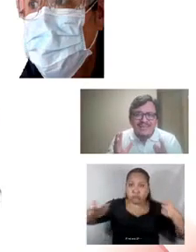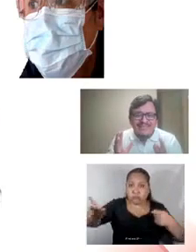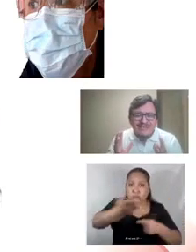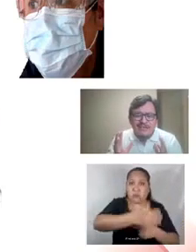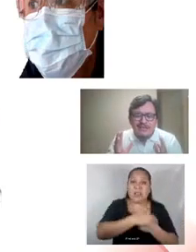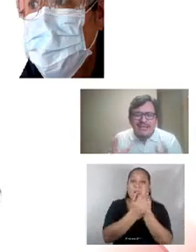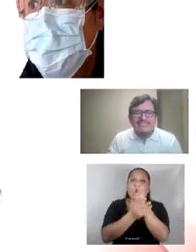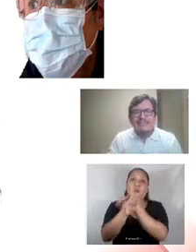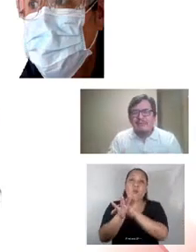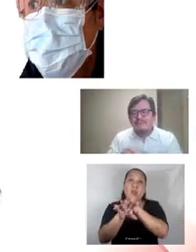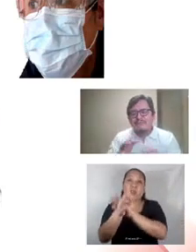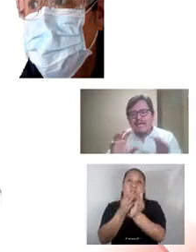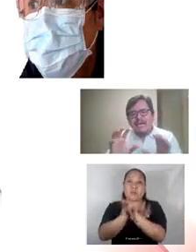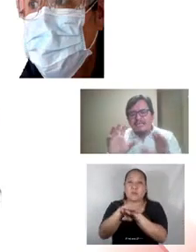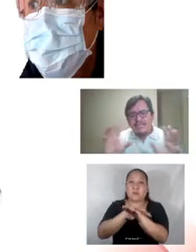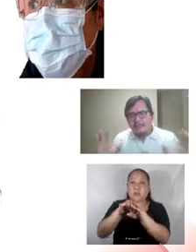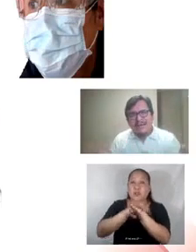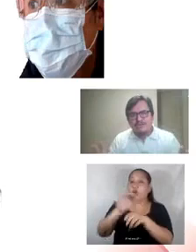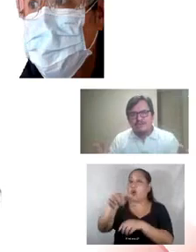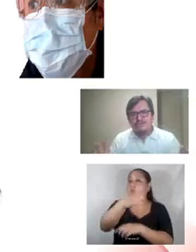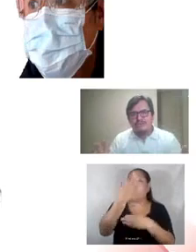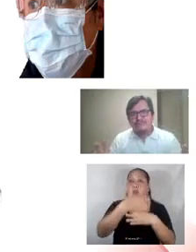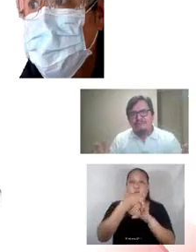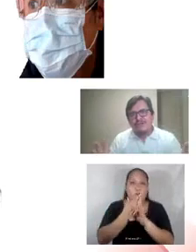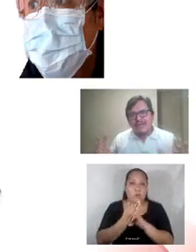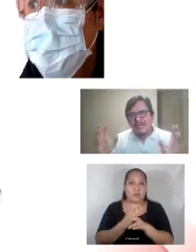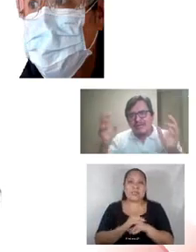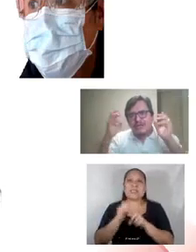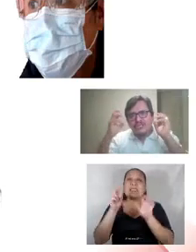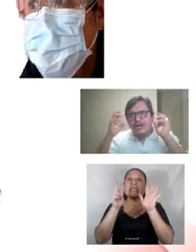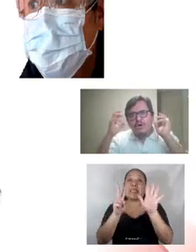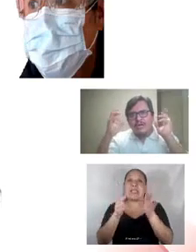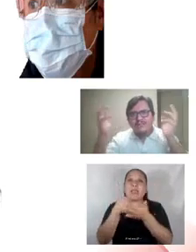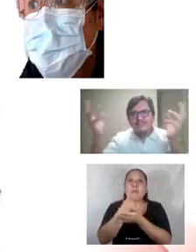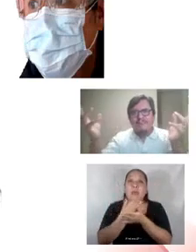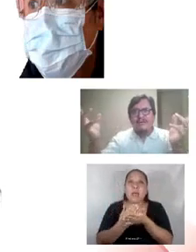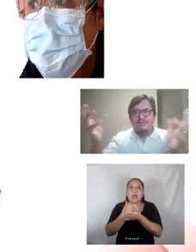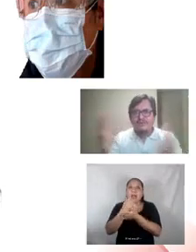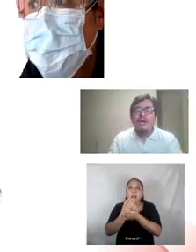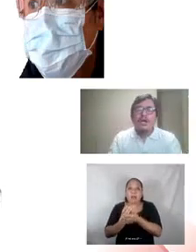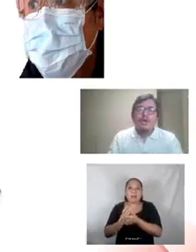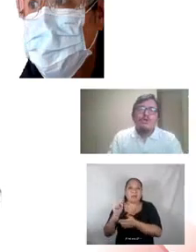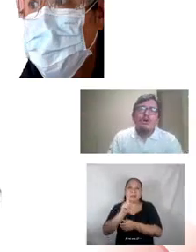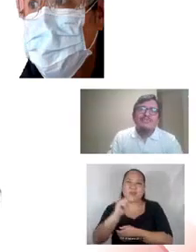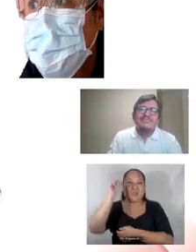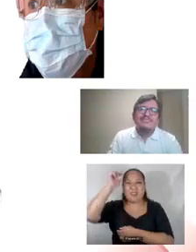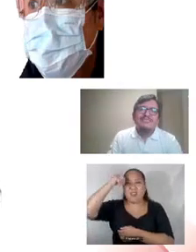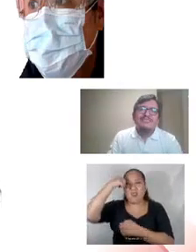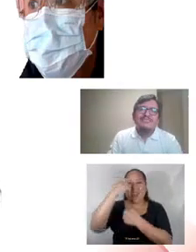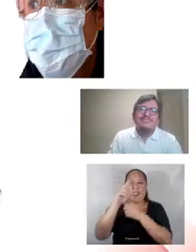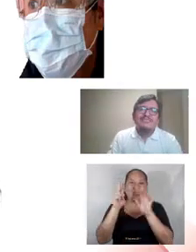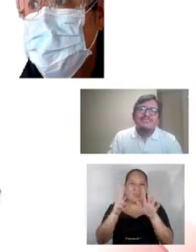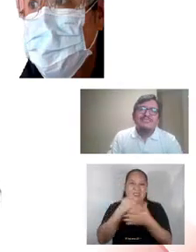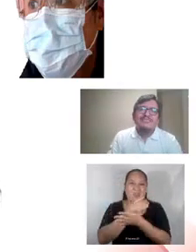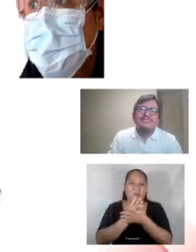manos es otra medida clásica. Hay 7 pasos, pero la gente no se va a acordar 7 pasos. Lo único